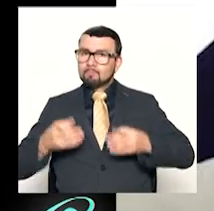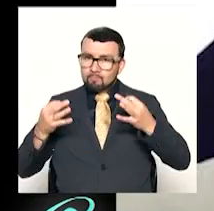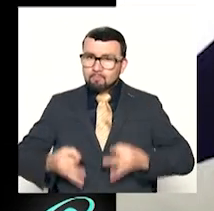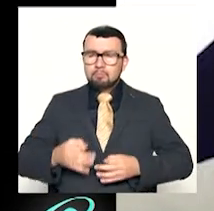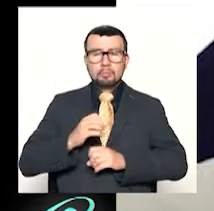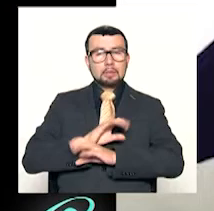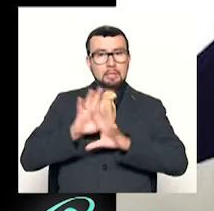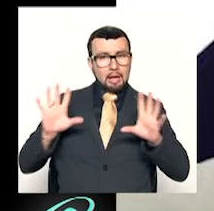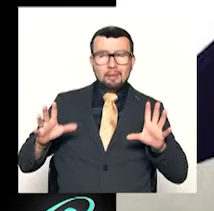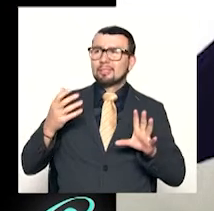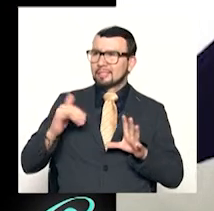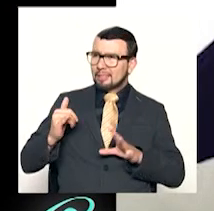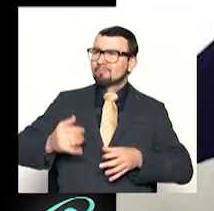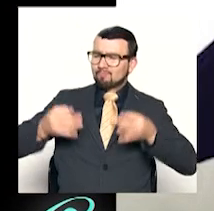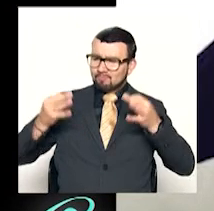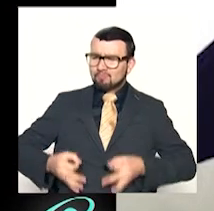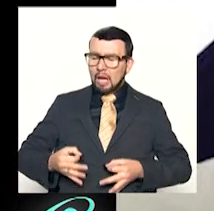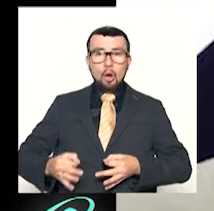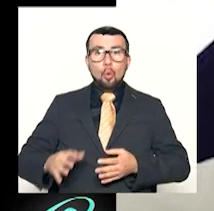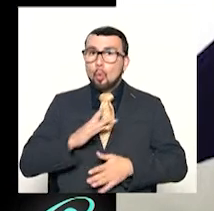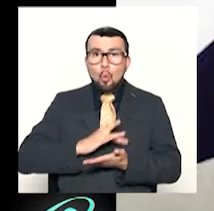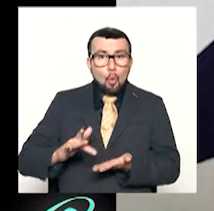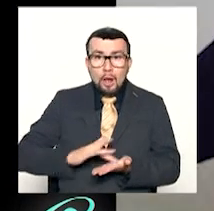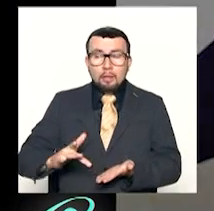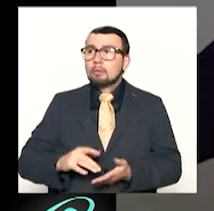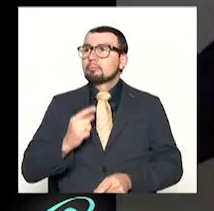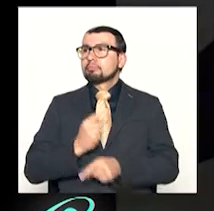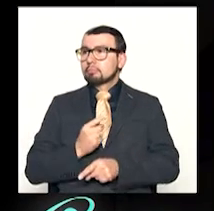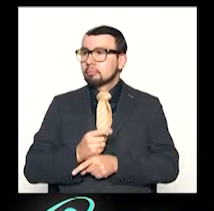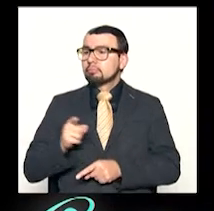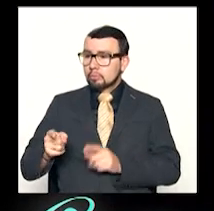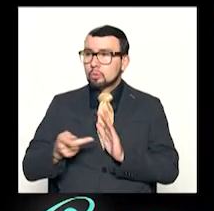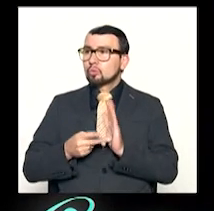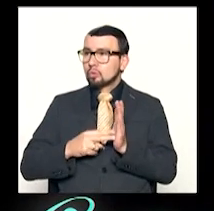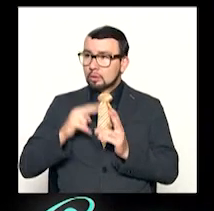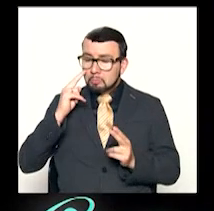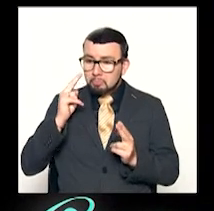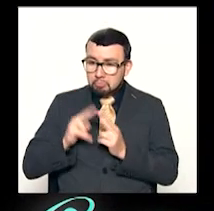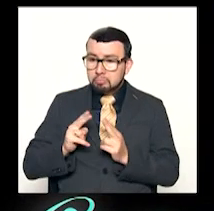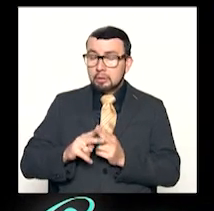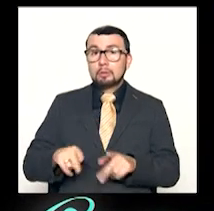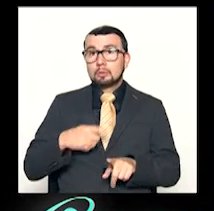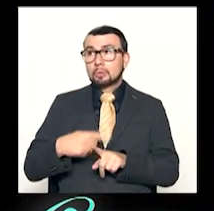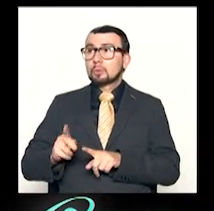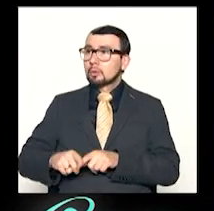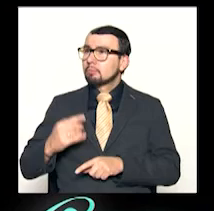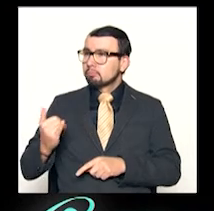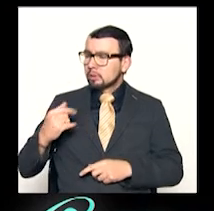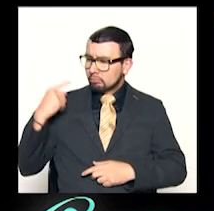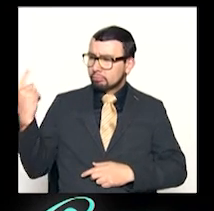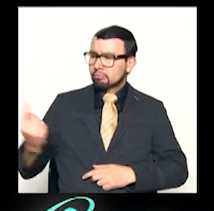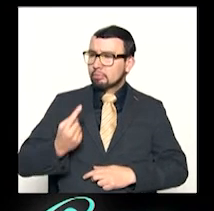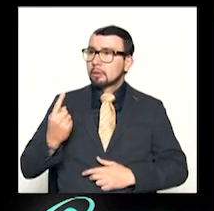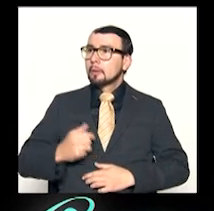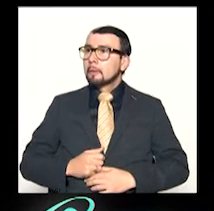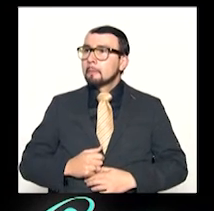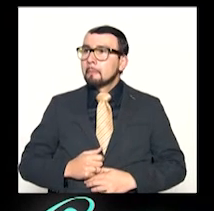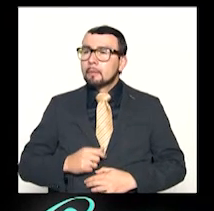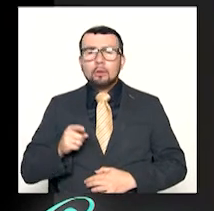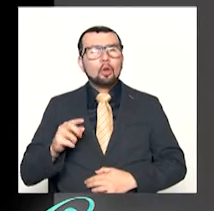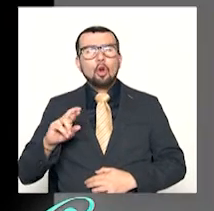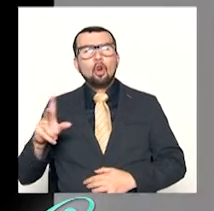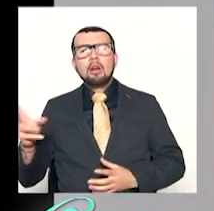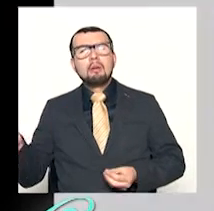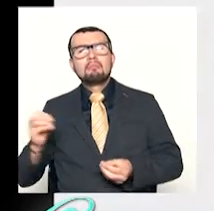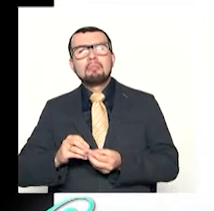haya descartado lo urgente, ¿cierto? Que sería pues en este caso las cosas quirúrgicas generalmente. Las otras causas que fuera